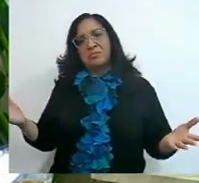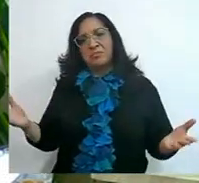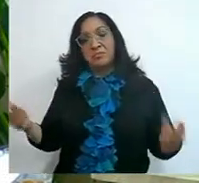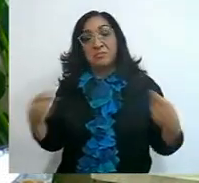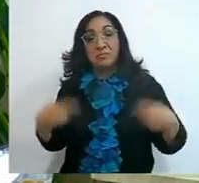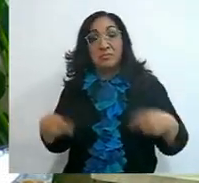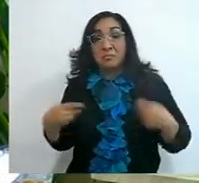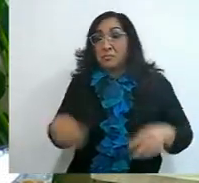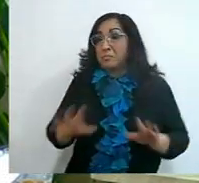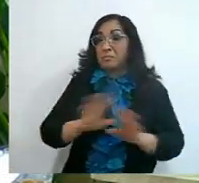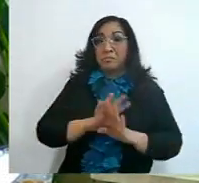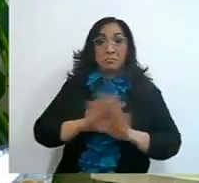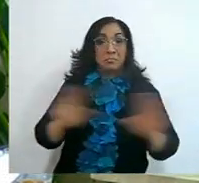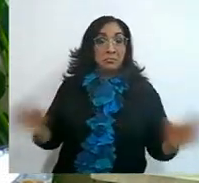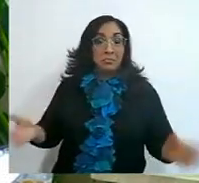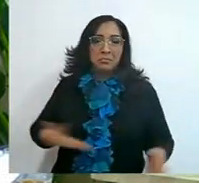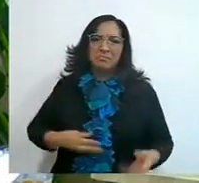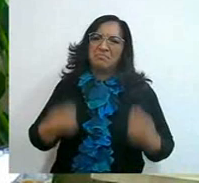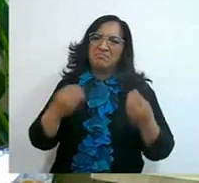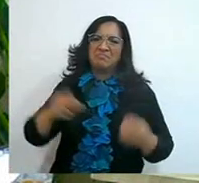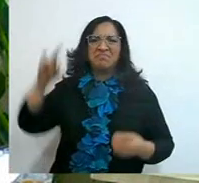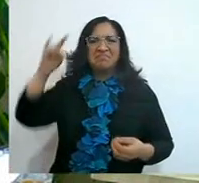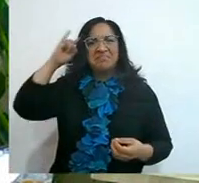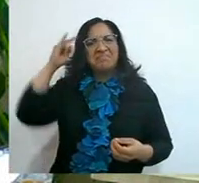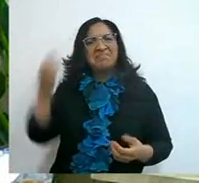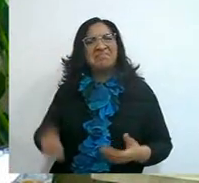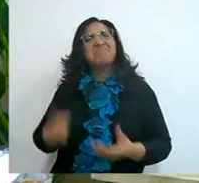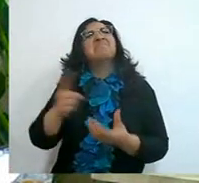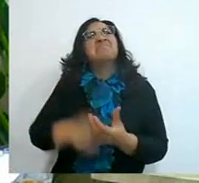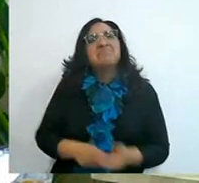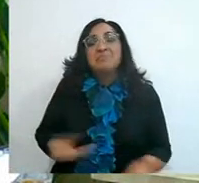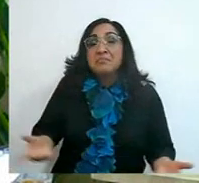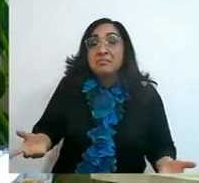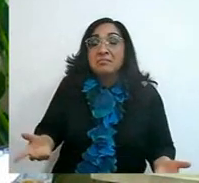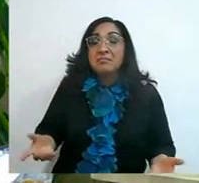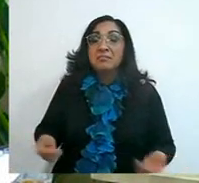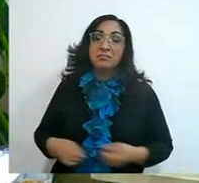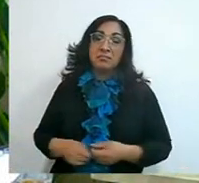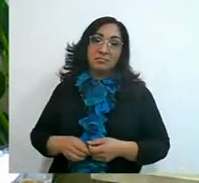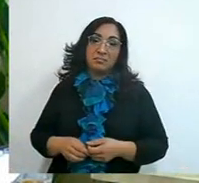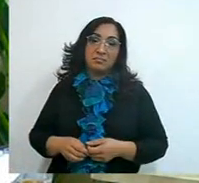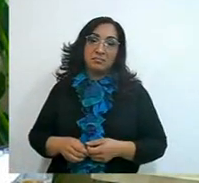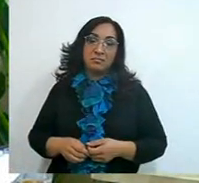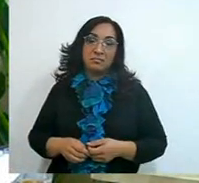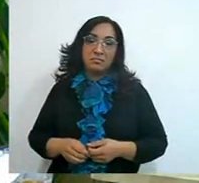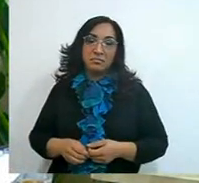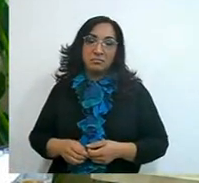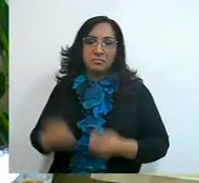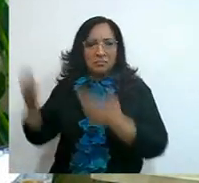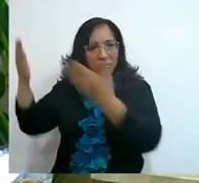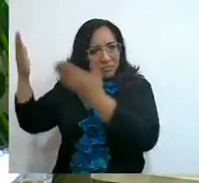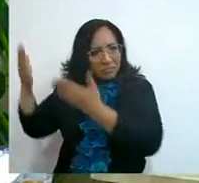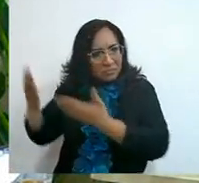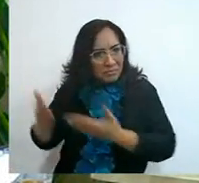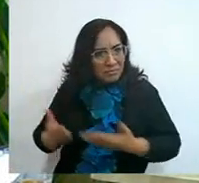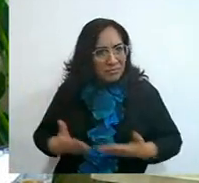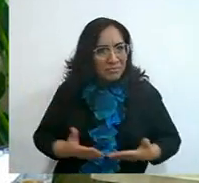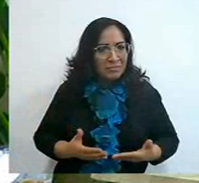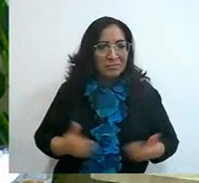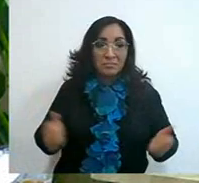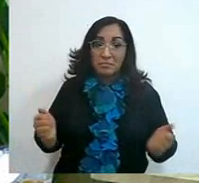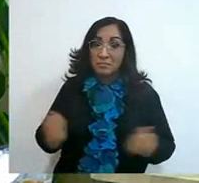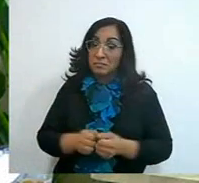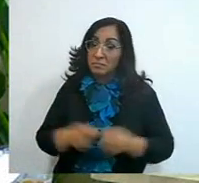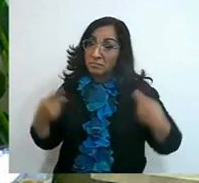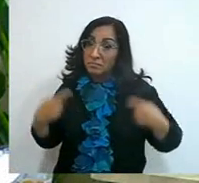vivía más endemoniada que siendo cristiana. Y era llegaban ahí con los